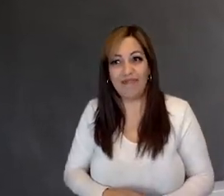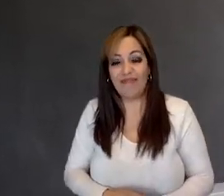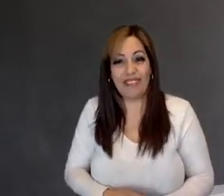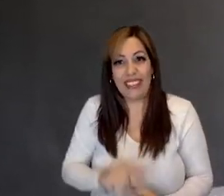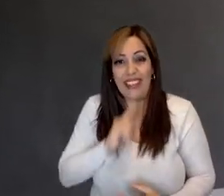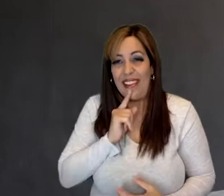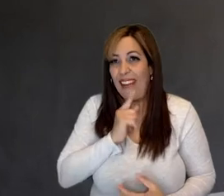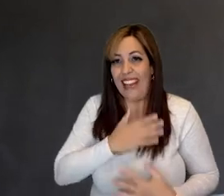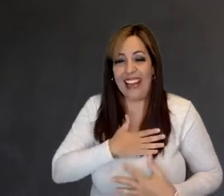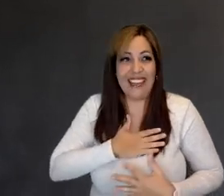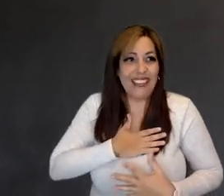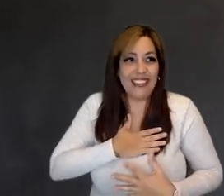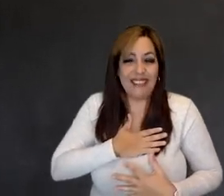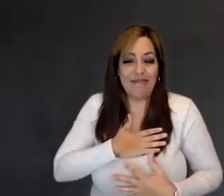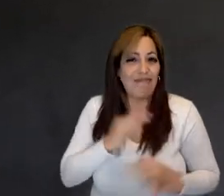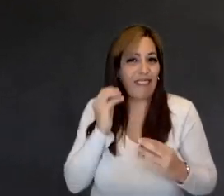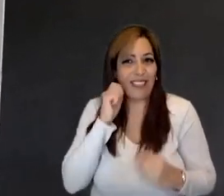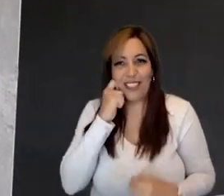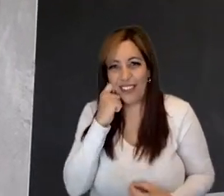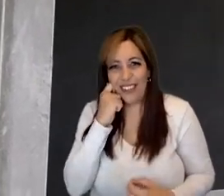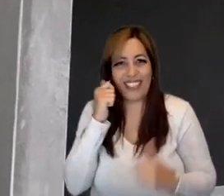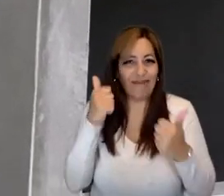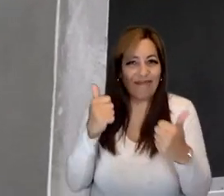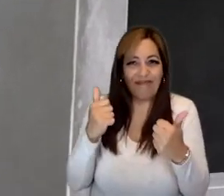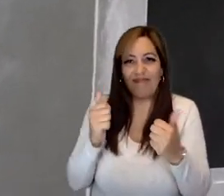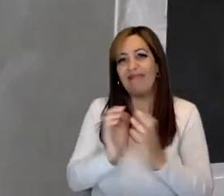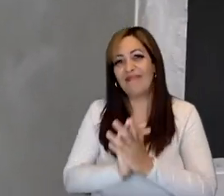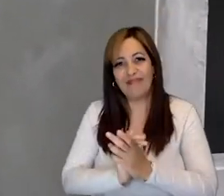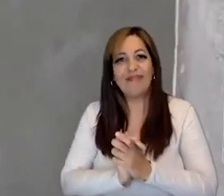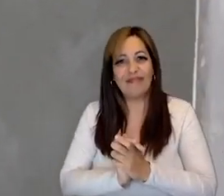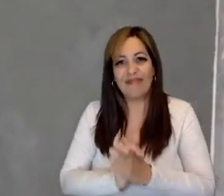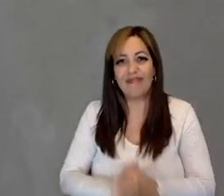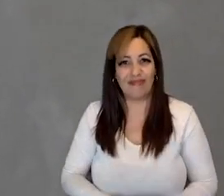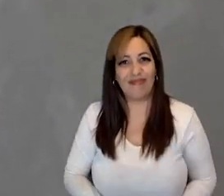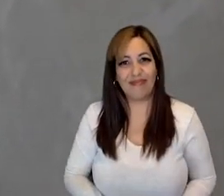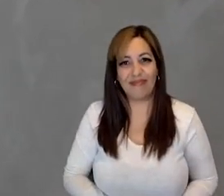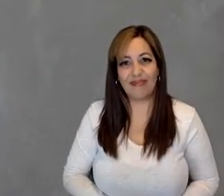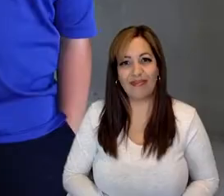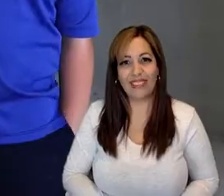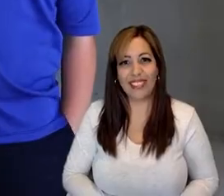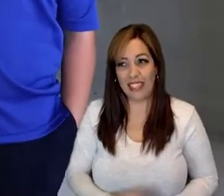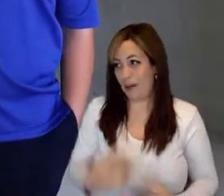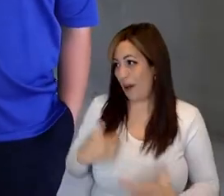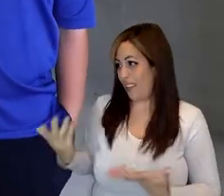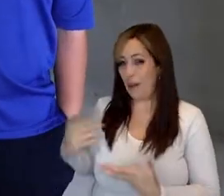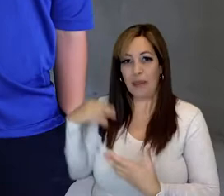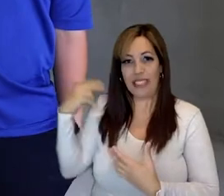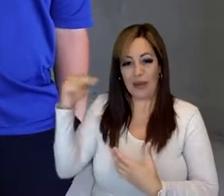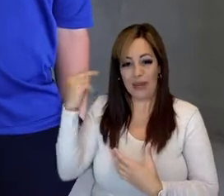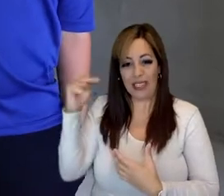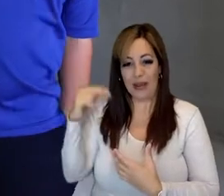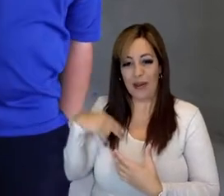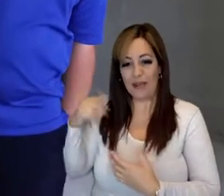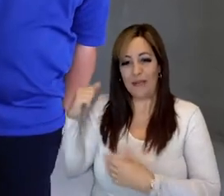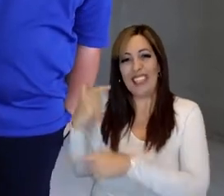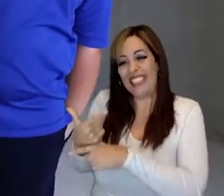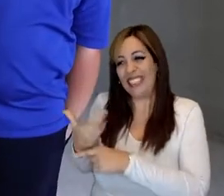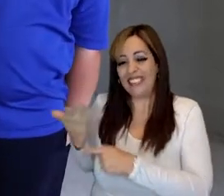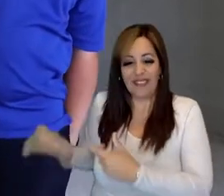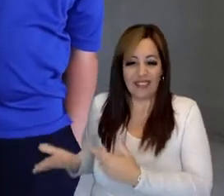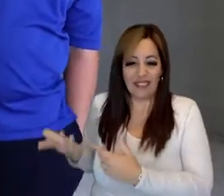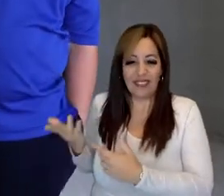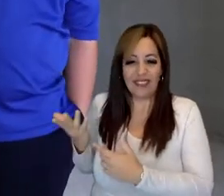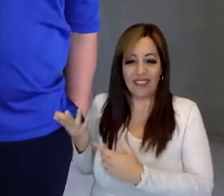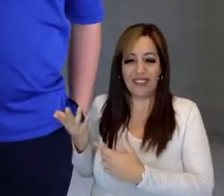hasta hoy, ha sido bien, bien chévere con los muchachos, muy buenas personas. Estoy aquí con mi sobrino, con mi hermanita, que